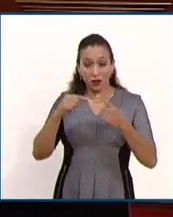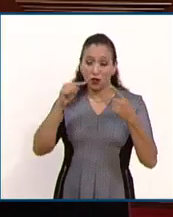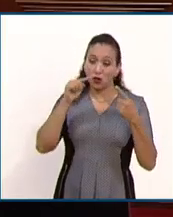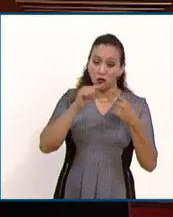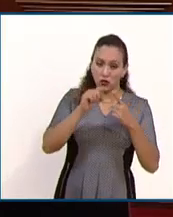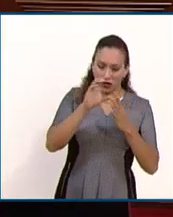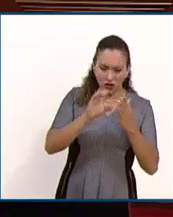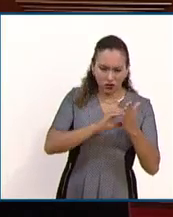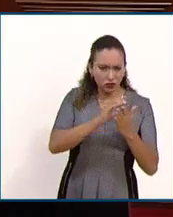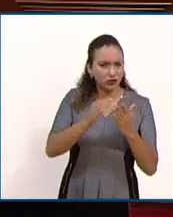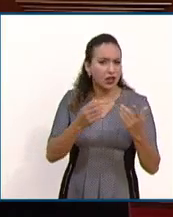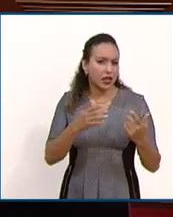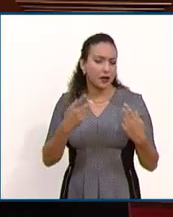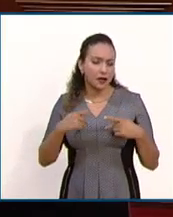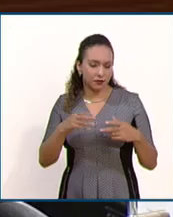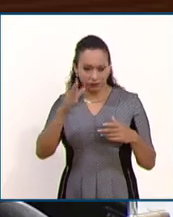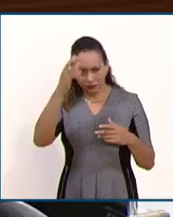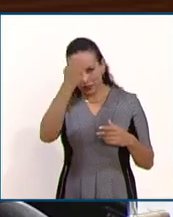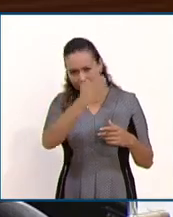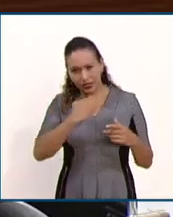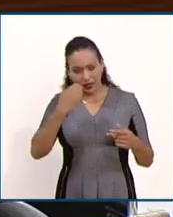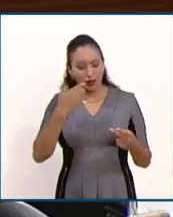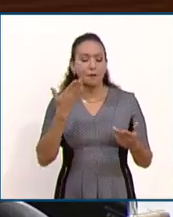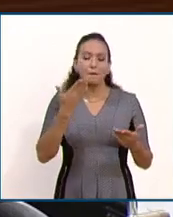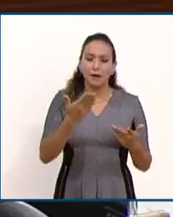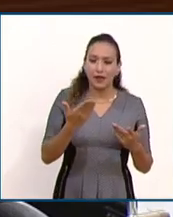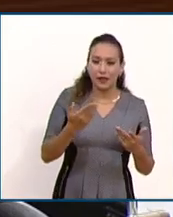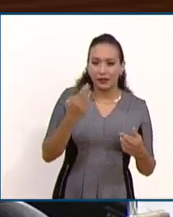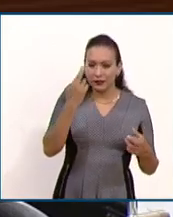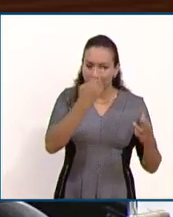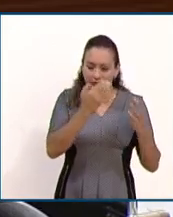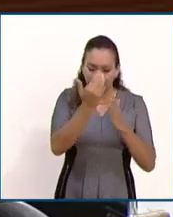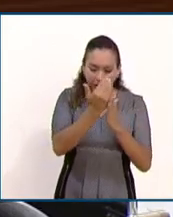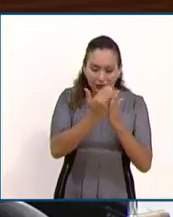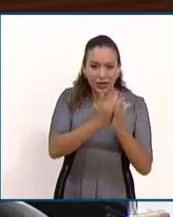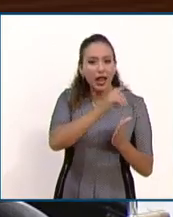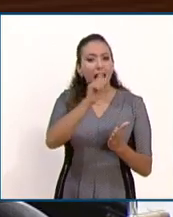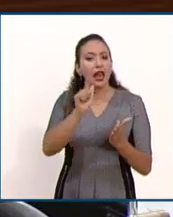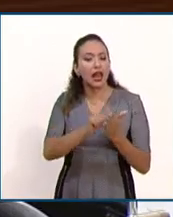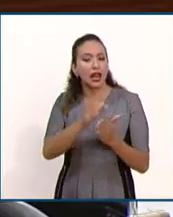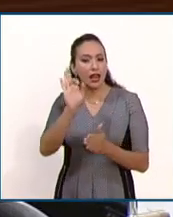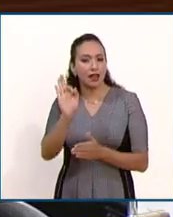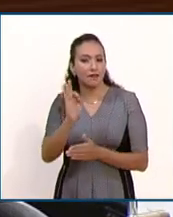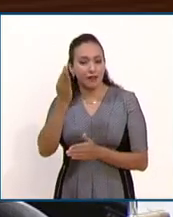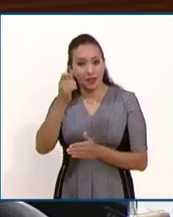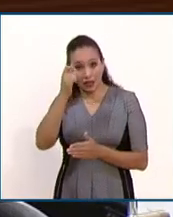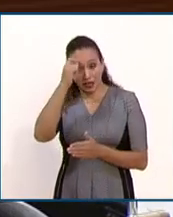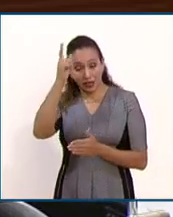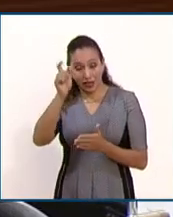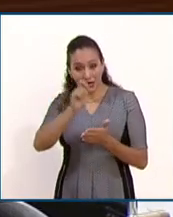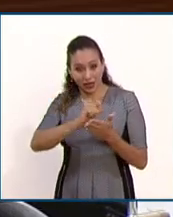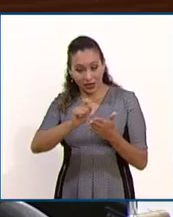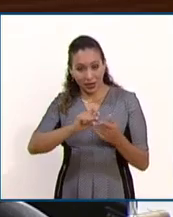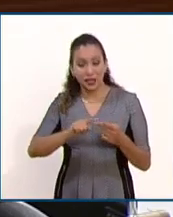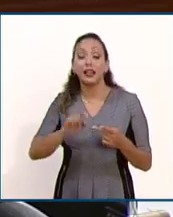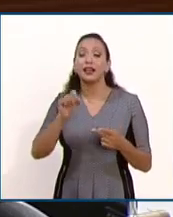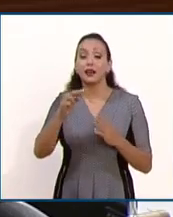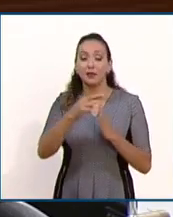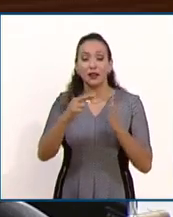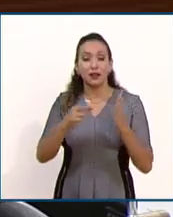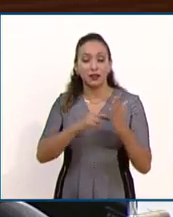de inconstitucionalidad en la que se pide invalidar diversas disposiciones de la Ley Federal de Derechos de Autor y del Código Penal